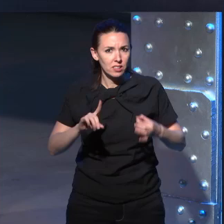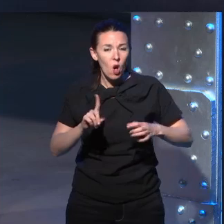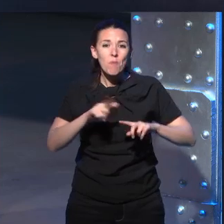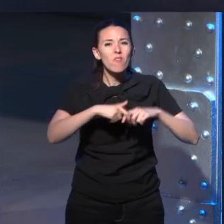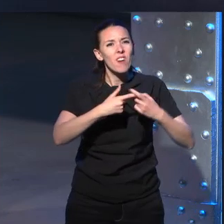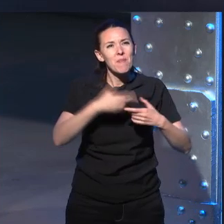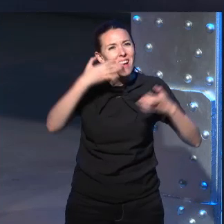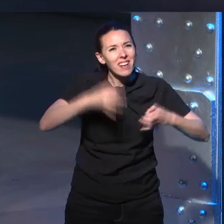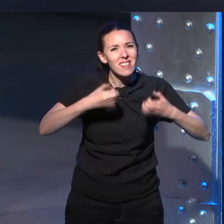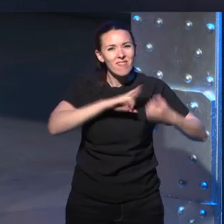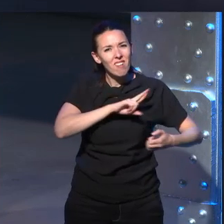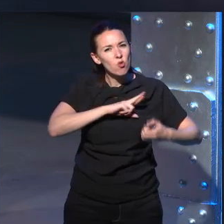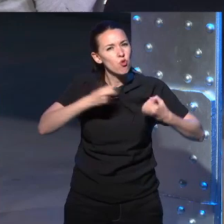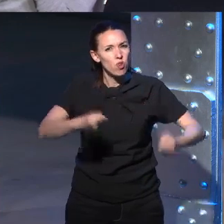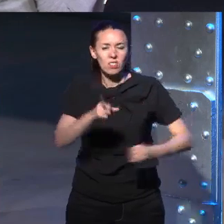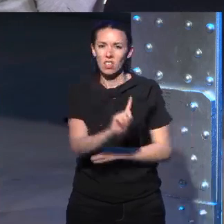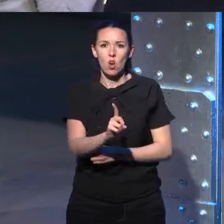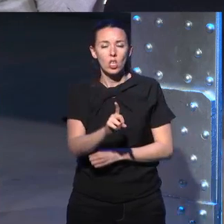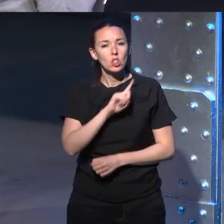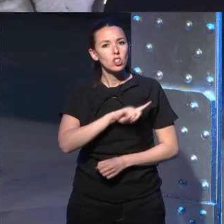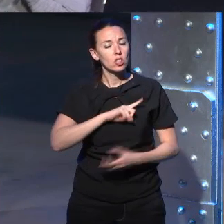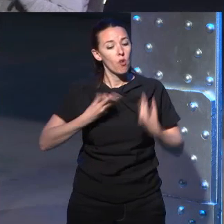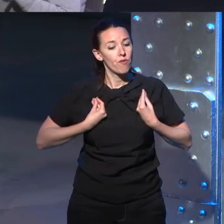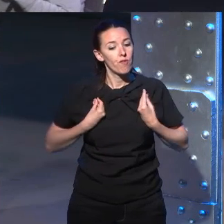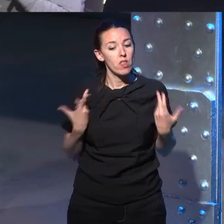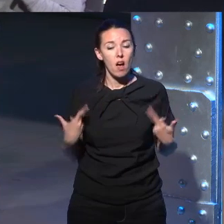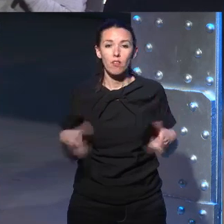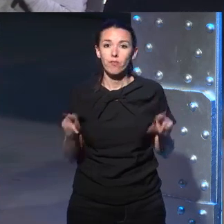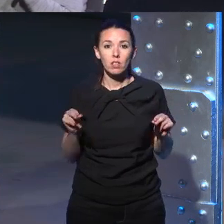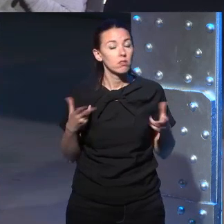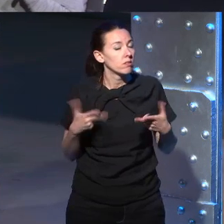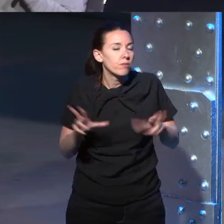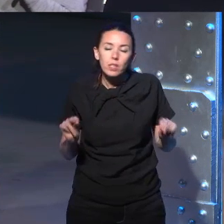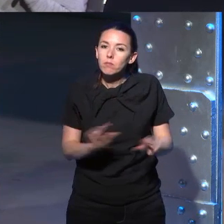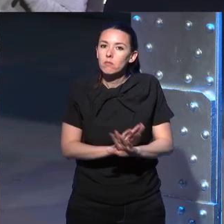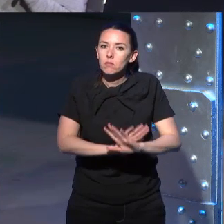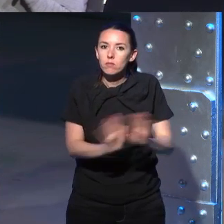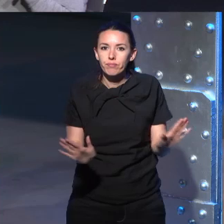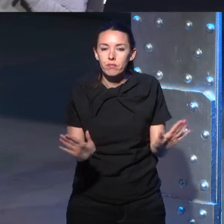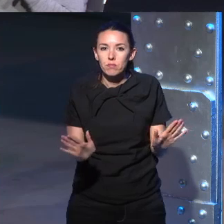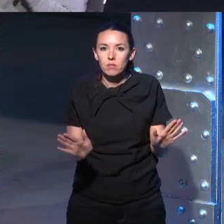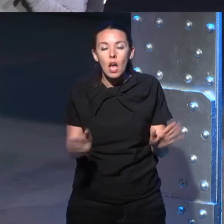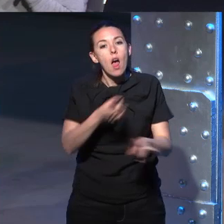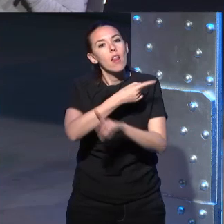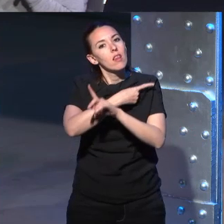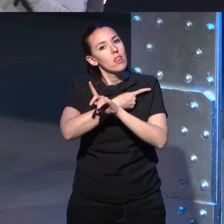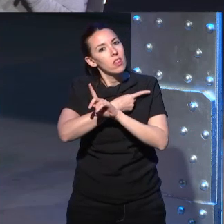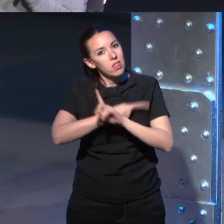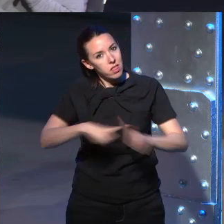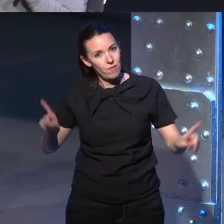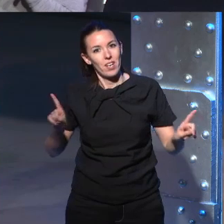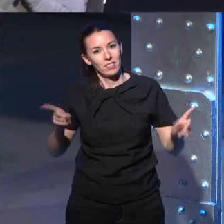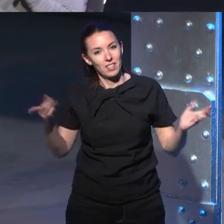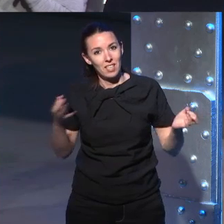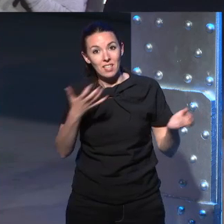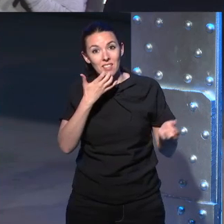muy creyentes. Entonces yo siento que cuando la vida se acaba, se acaba. Ahora, es muy distinto creer que